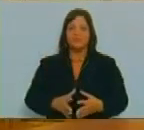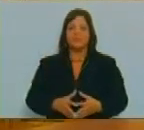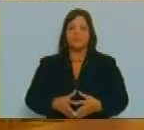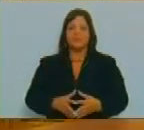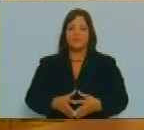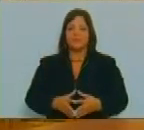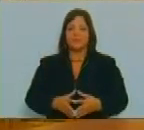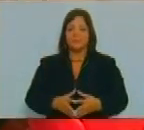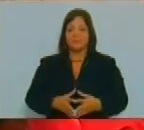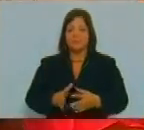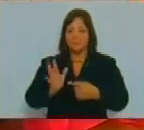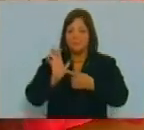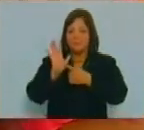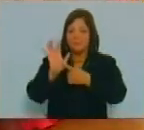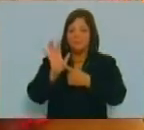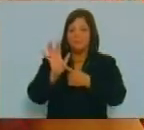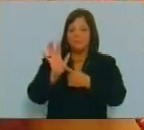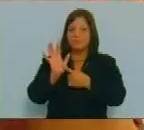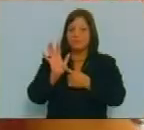traer